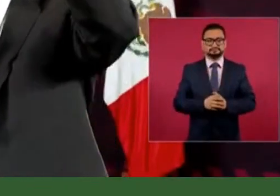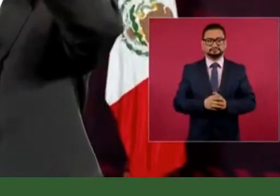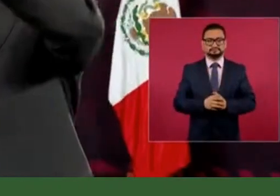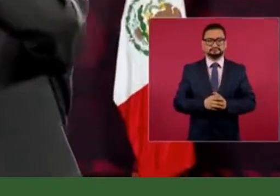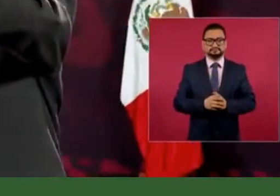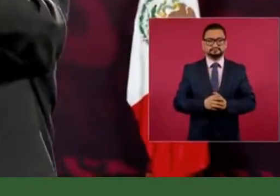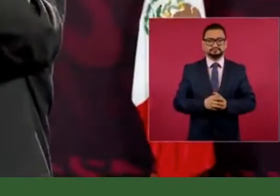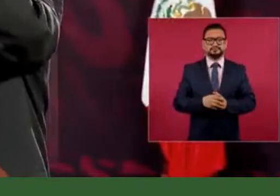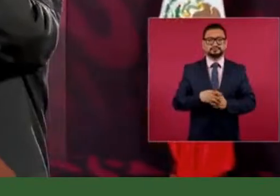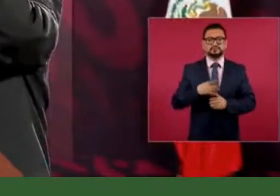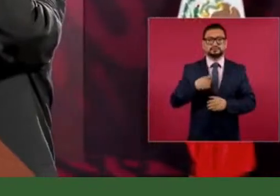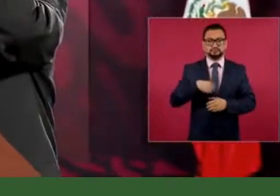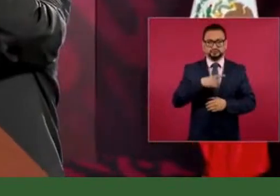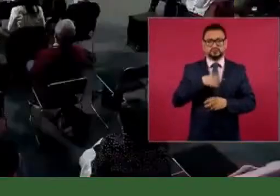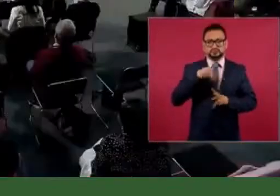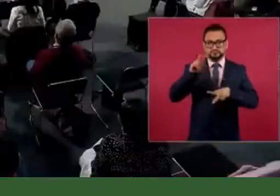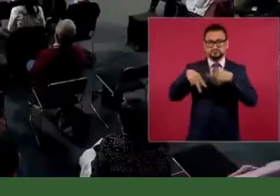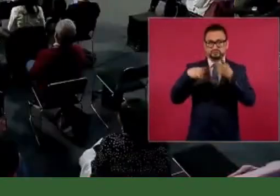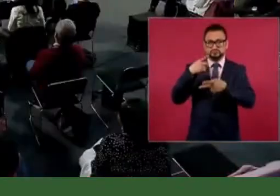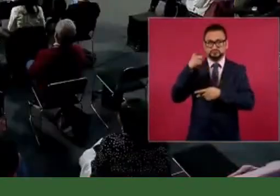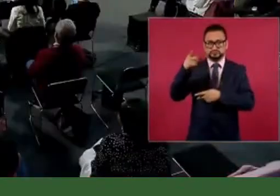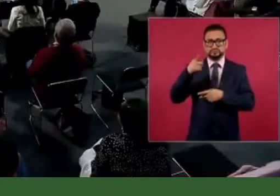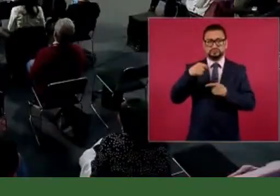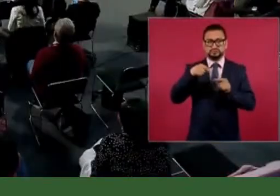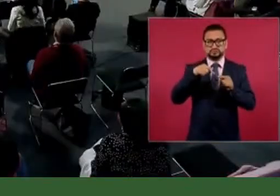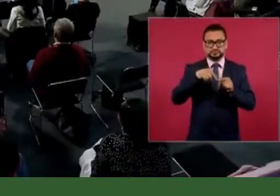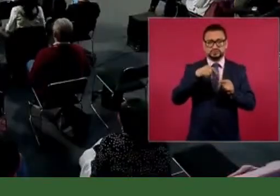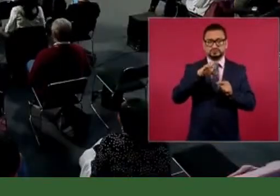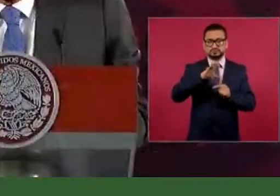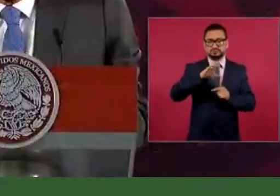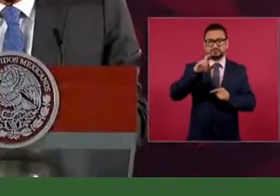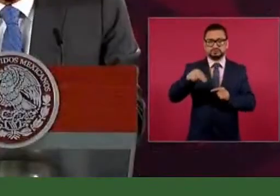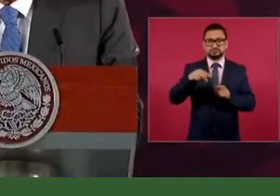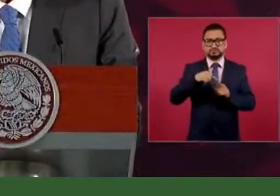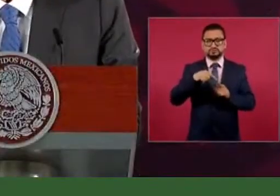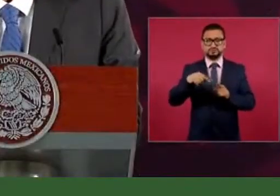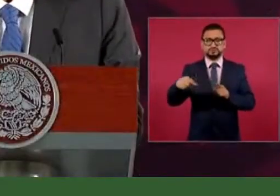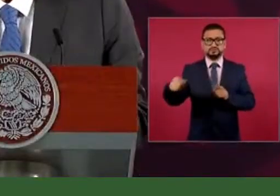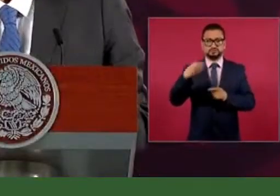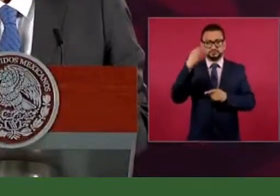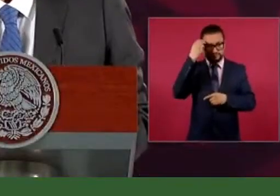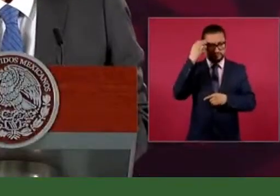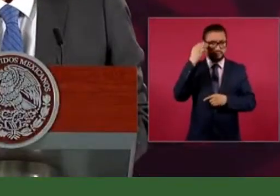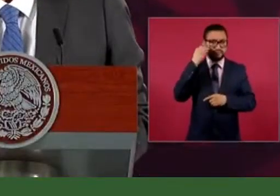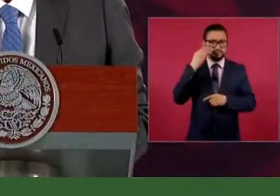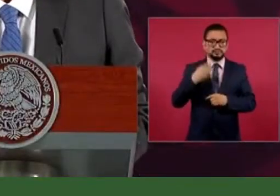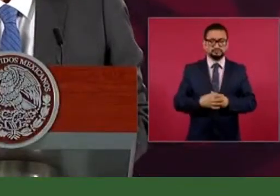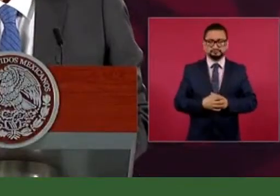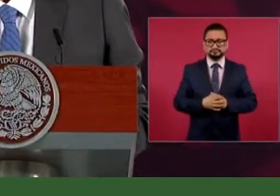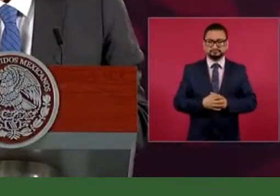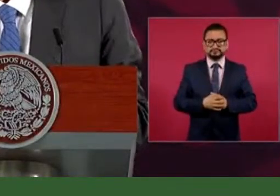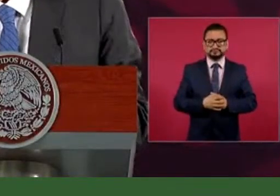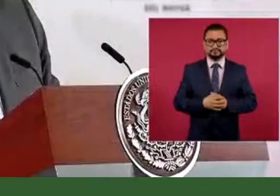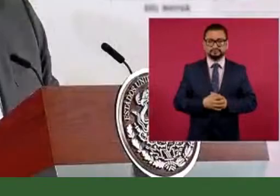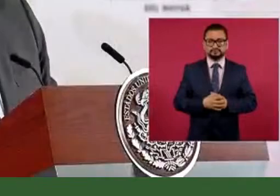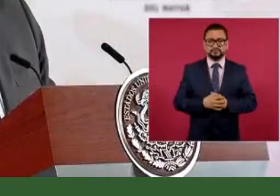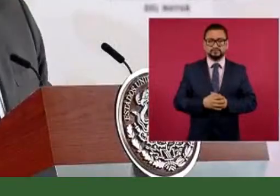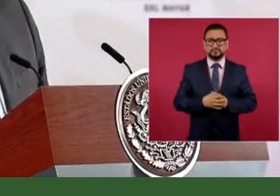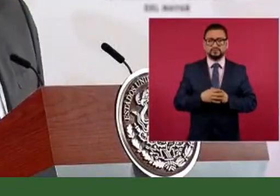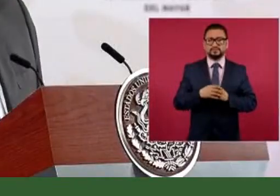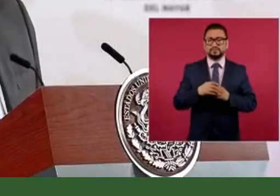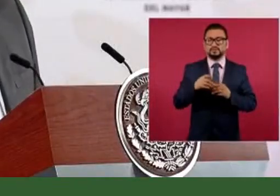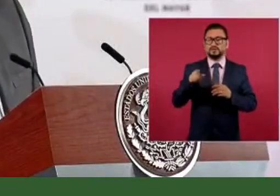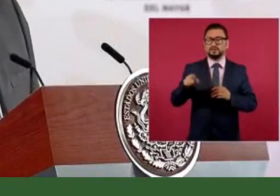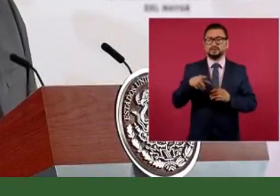Entonces vamos ahora a recorrer de Cancún a Mérida, pasando por Chichén,